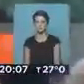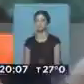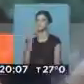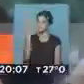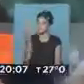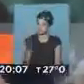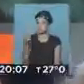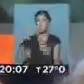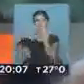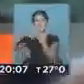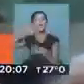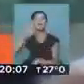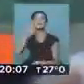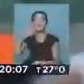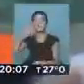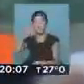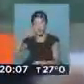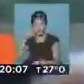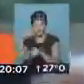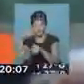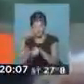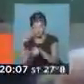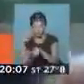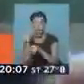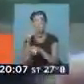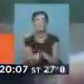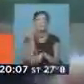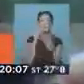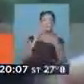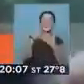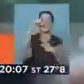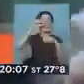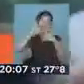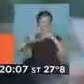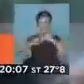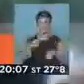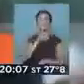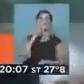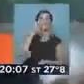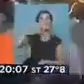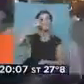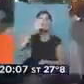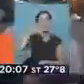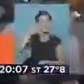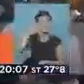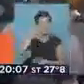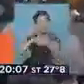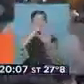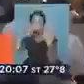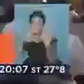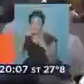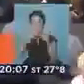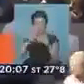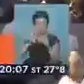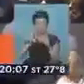Nisman murió por denunciar a Héctor Timerman y por denunciar a los cinco grandes del buen humor que le hacen